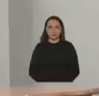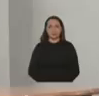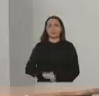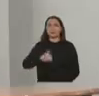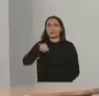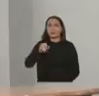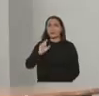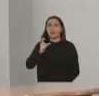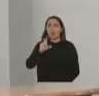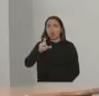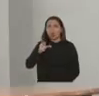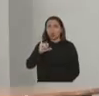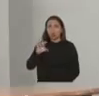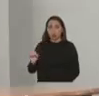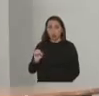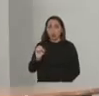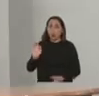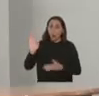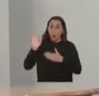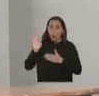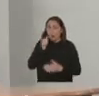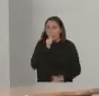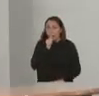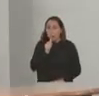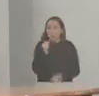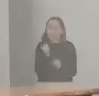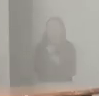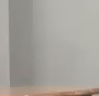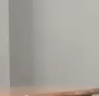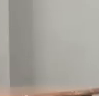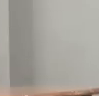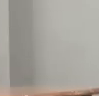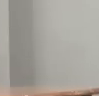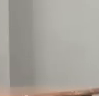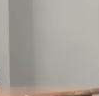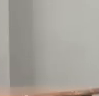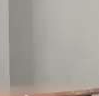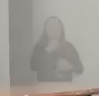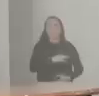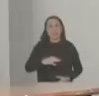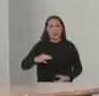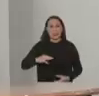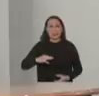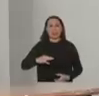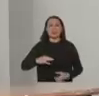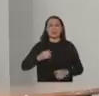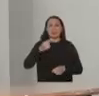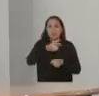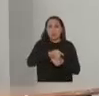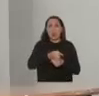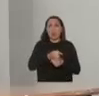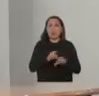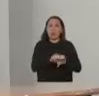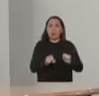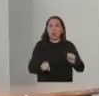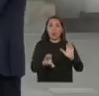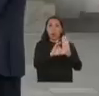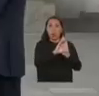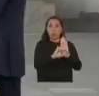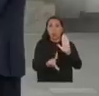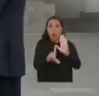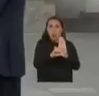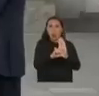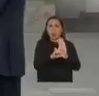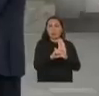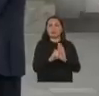no los estaba escuchando. Y yo quiero, cuando tú planteas eso, yo te quiero decir que el propio Jackson en algún momento llegó a la bancada de senadores como a